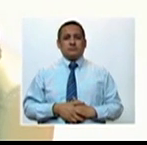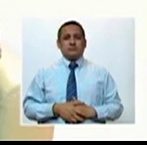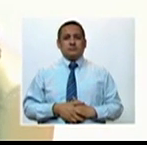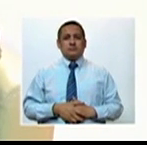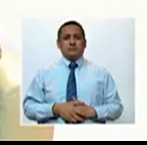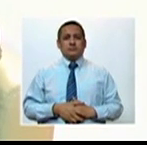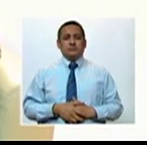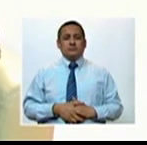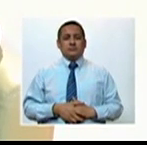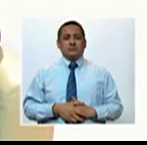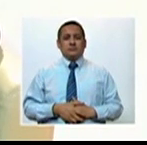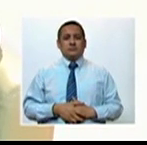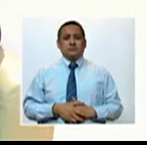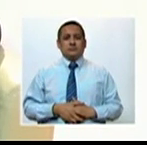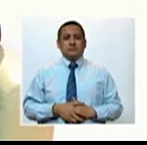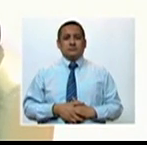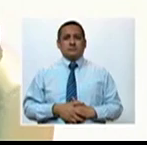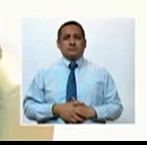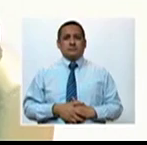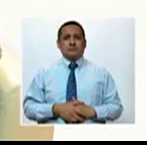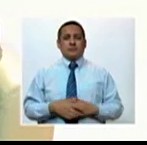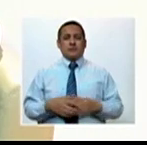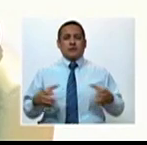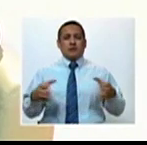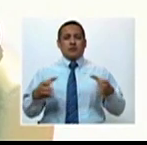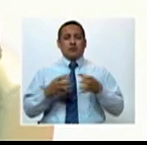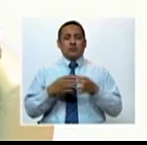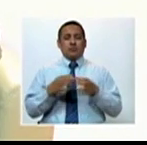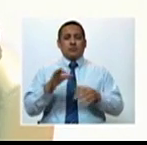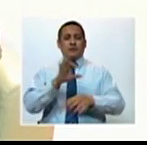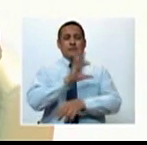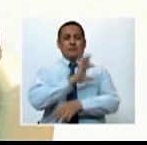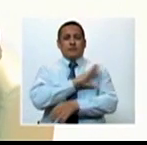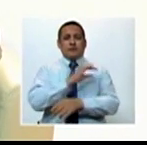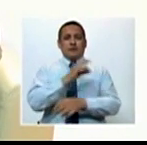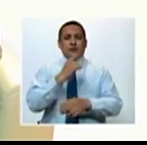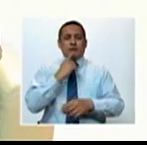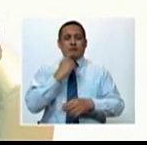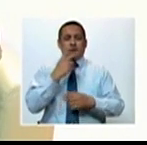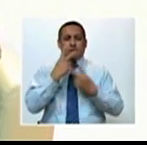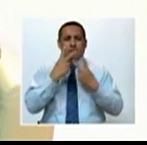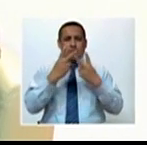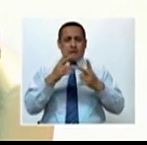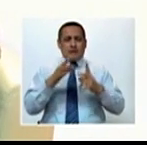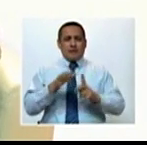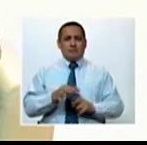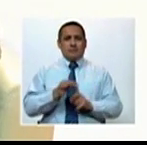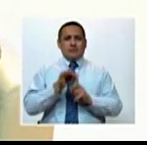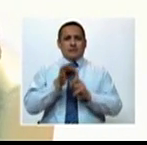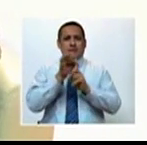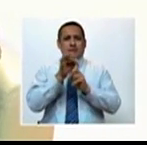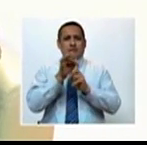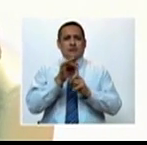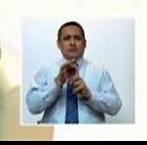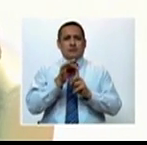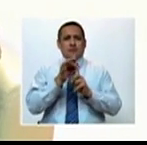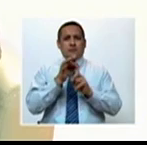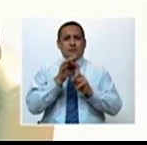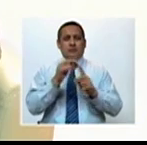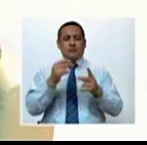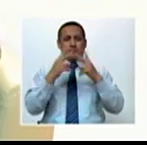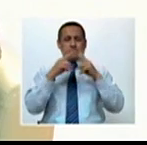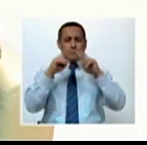el Ministerio Público es jerarquizado. Es decir, lo que dice la instancia